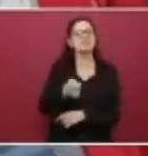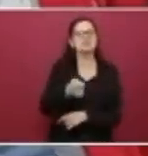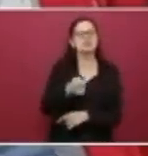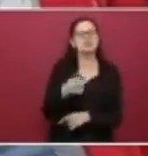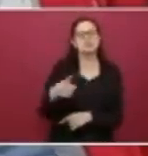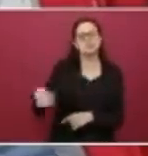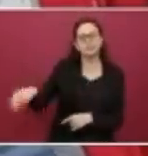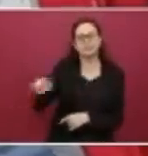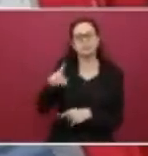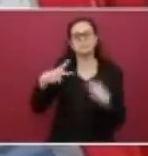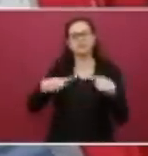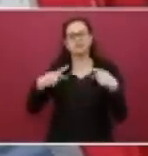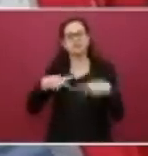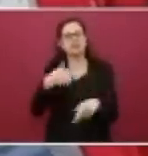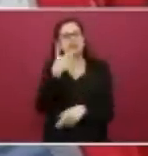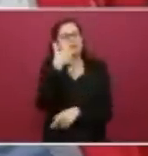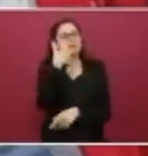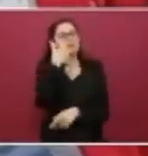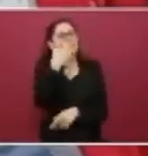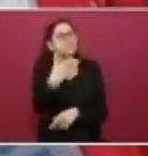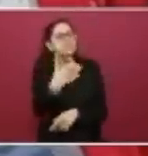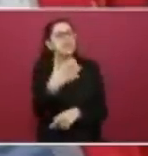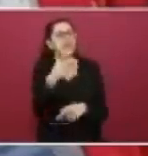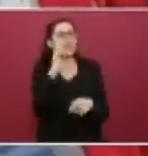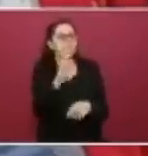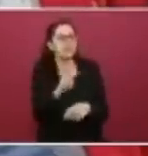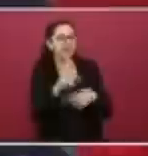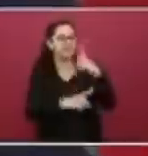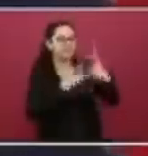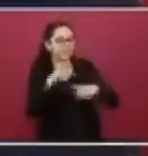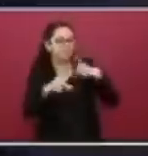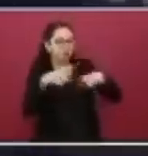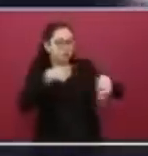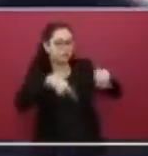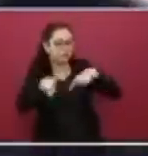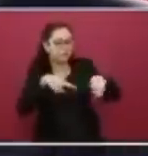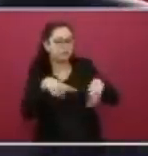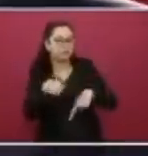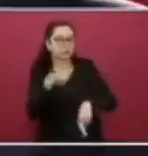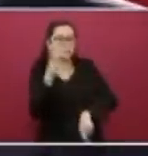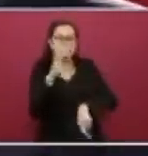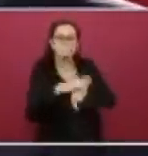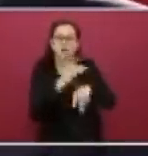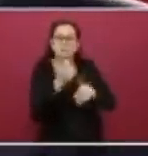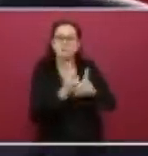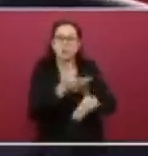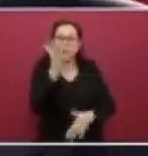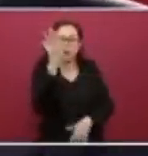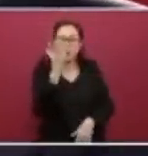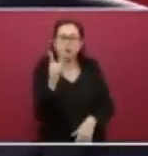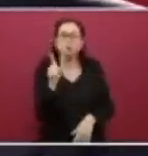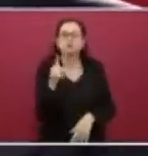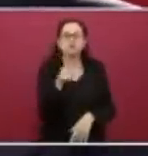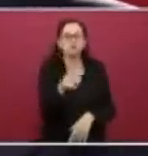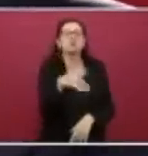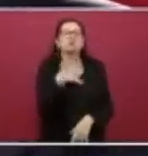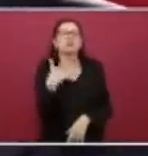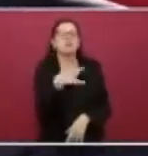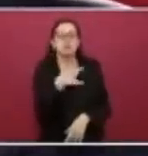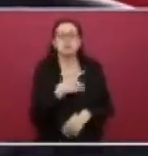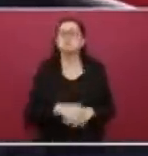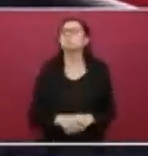los deportes qué opinión tiene usted al respecto ya estoy informaciones ya tengo información